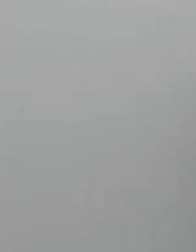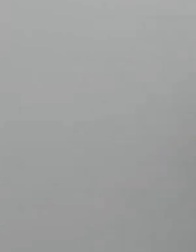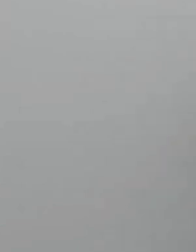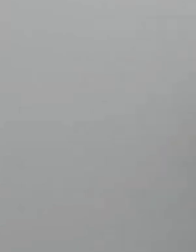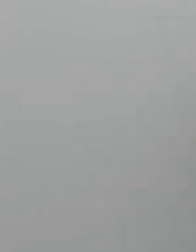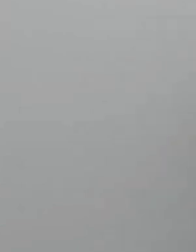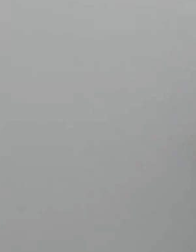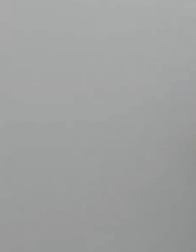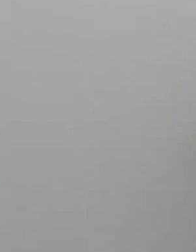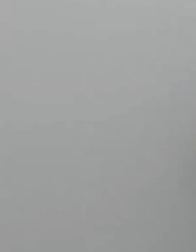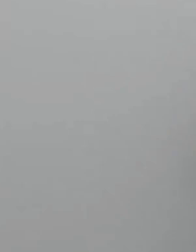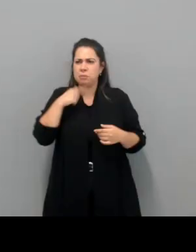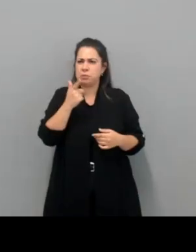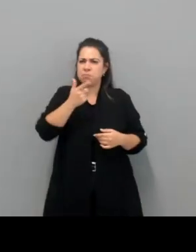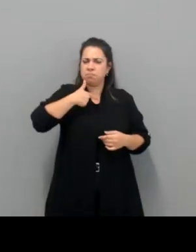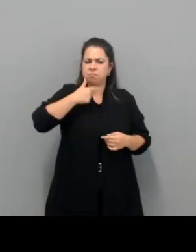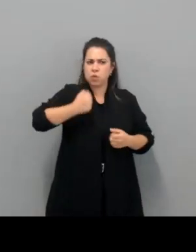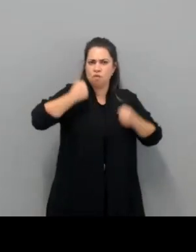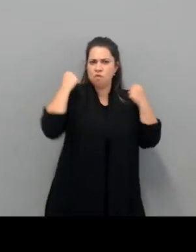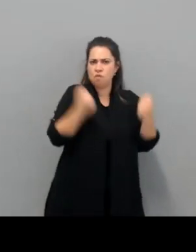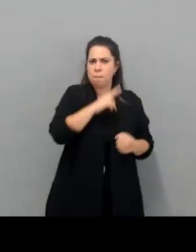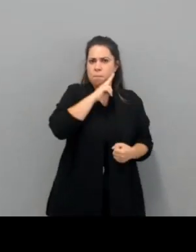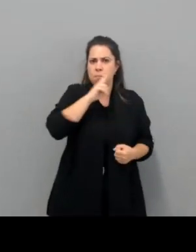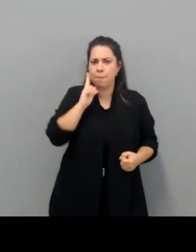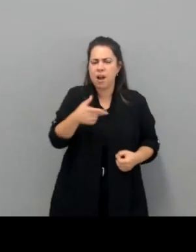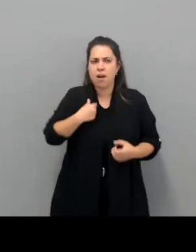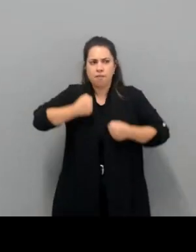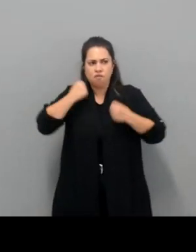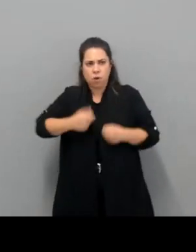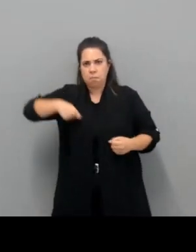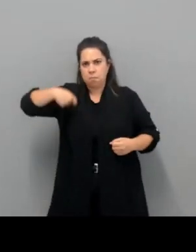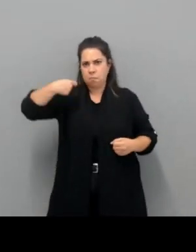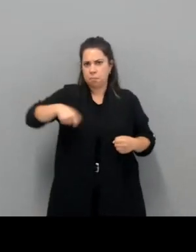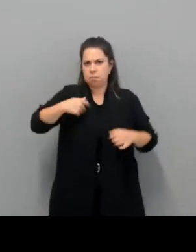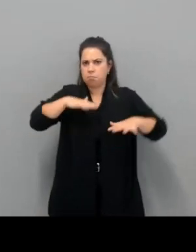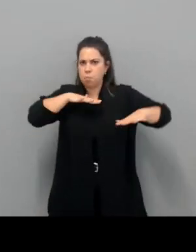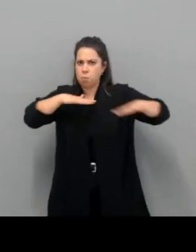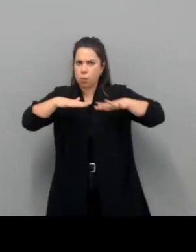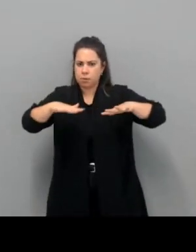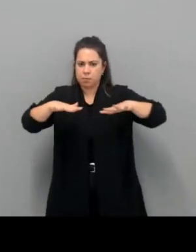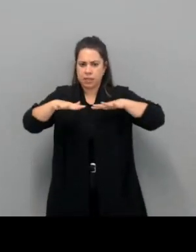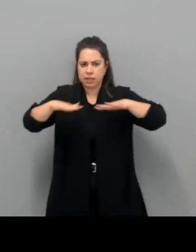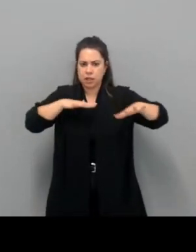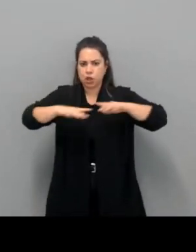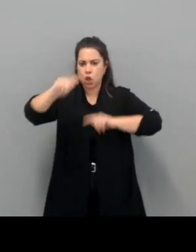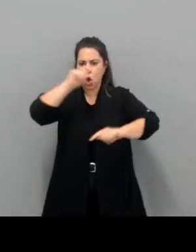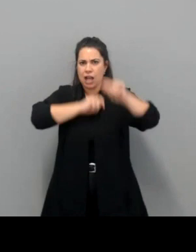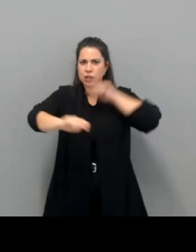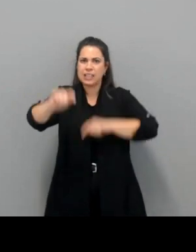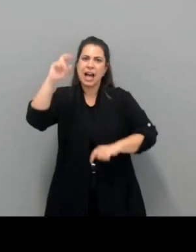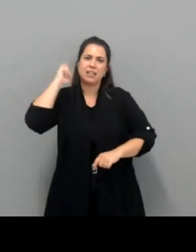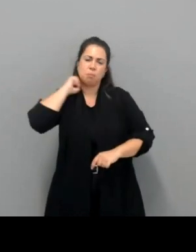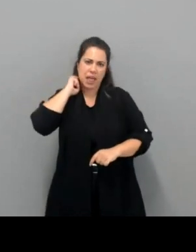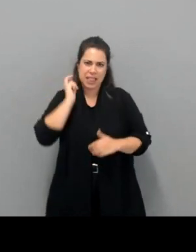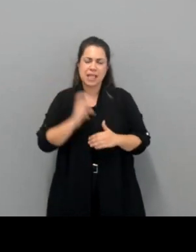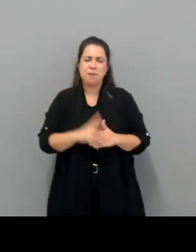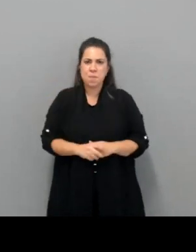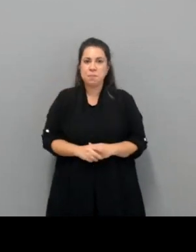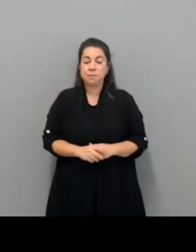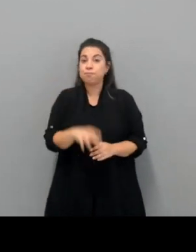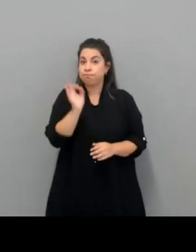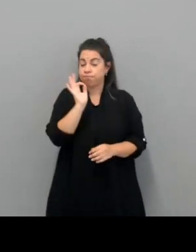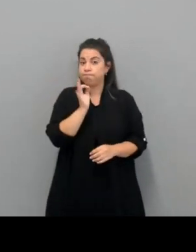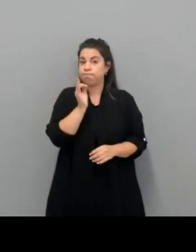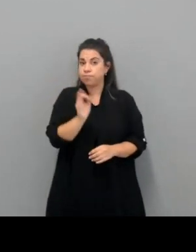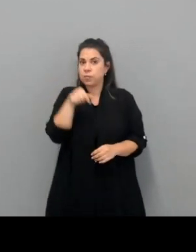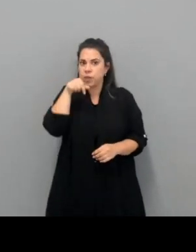palabras, con tu coraje como madre y con tu coraje como presidenta del movimiento asociativo ASPACE. Efectivamente,